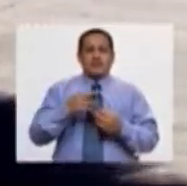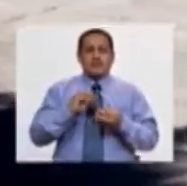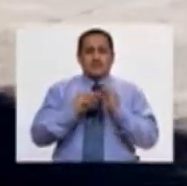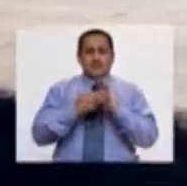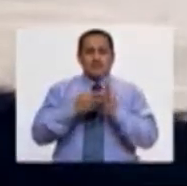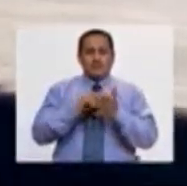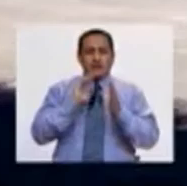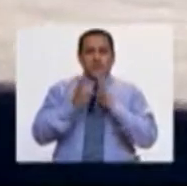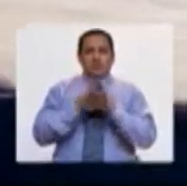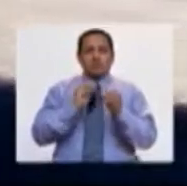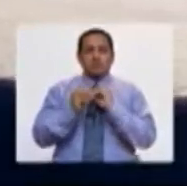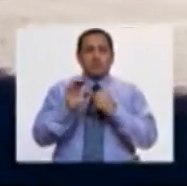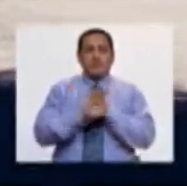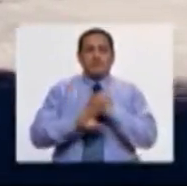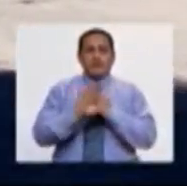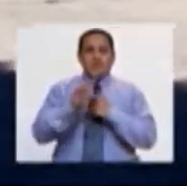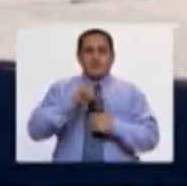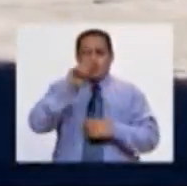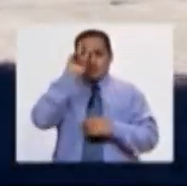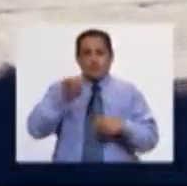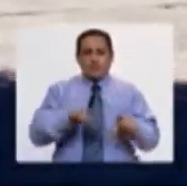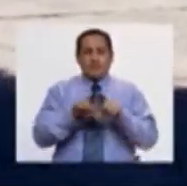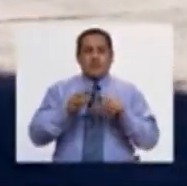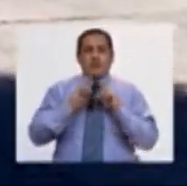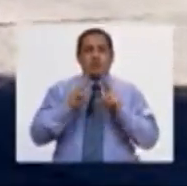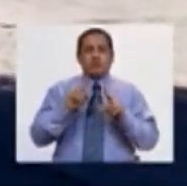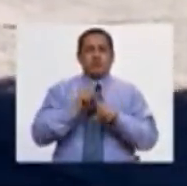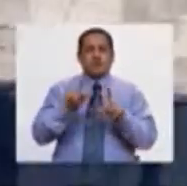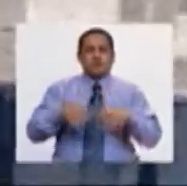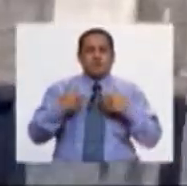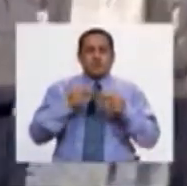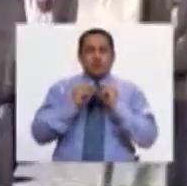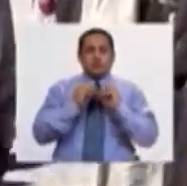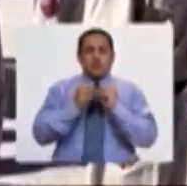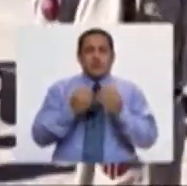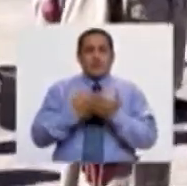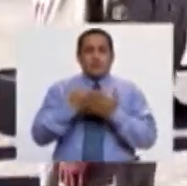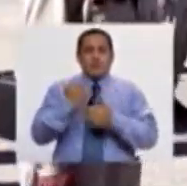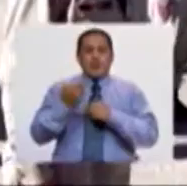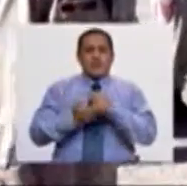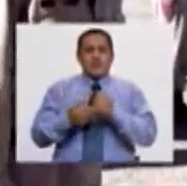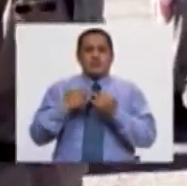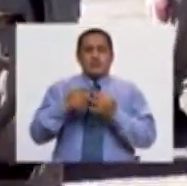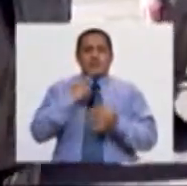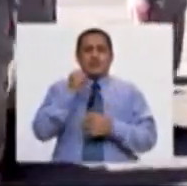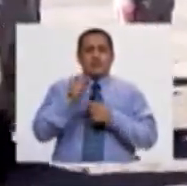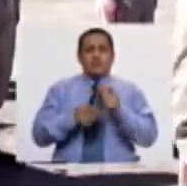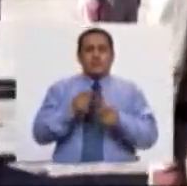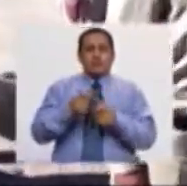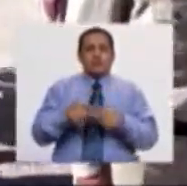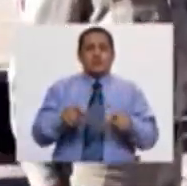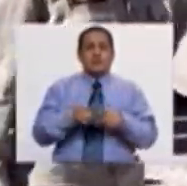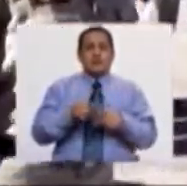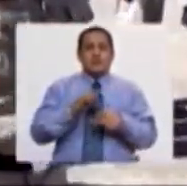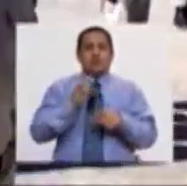resulta ineludible se garantice la defensa nacional, resulta también ineludible se garanticen todos los derechos de los